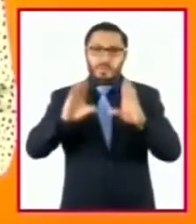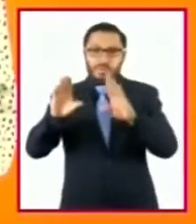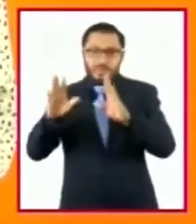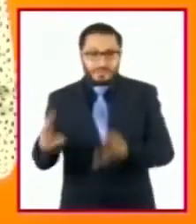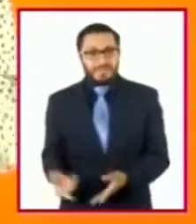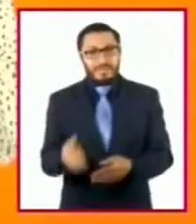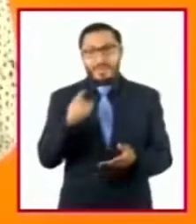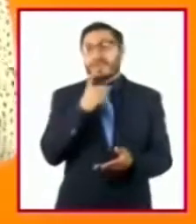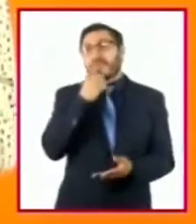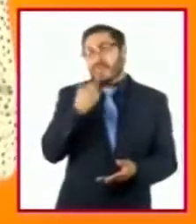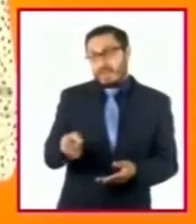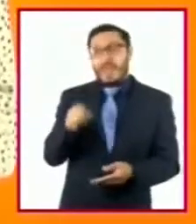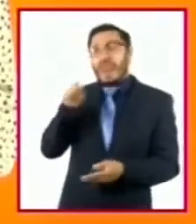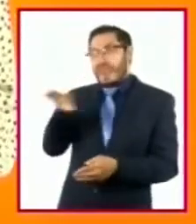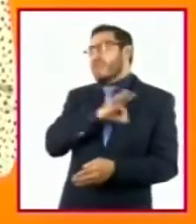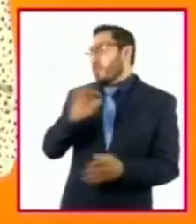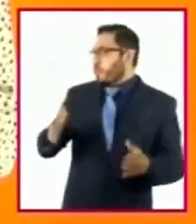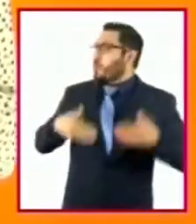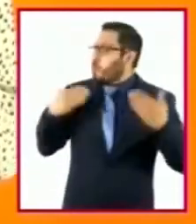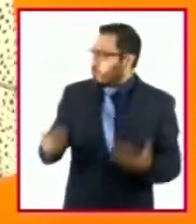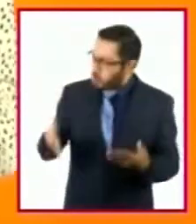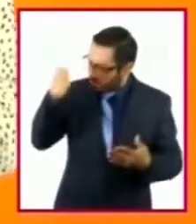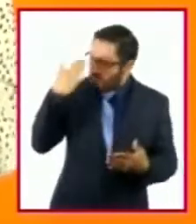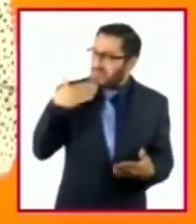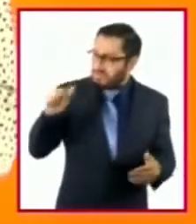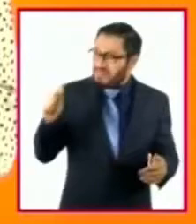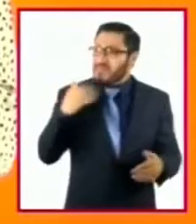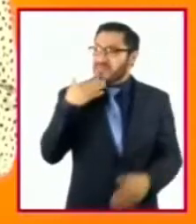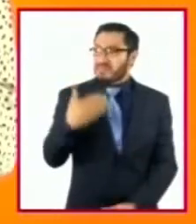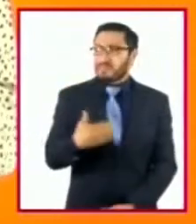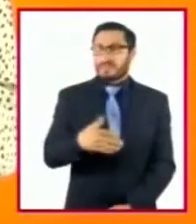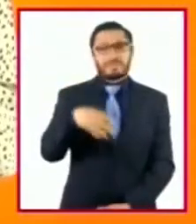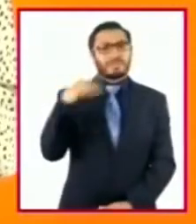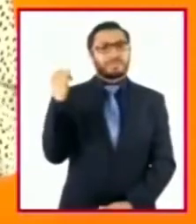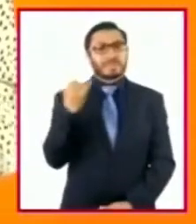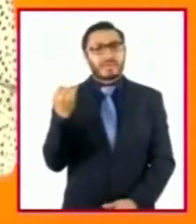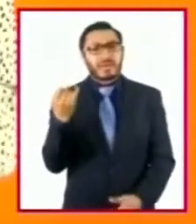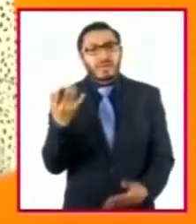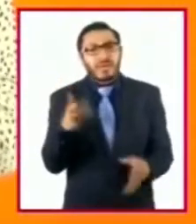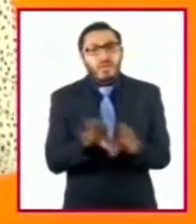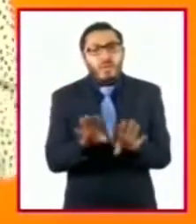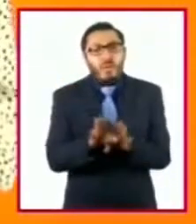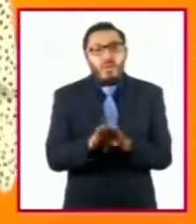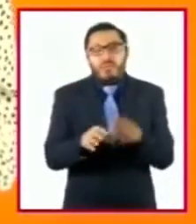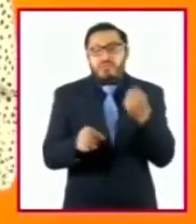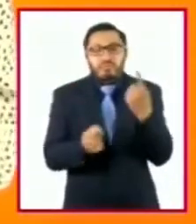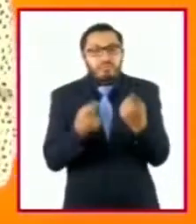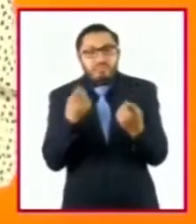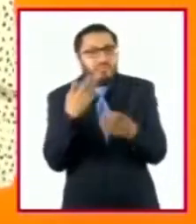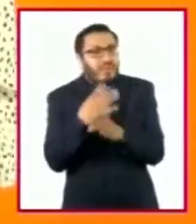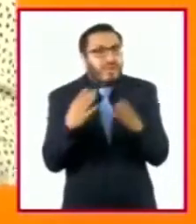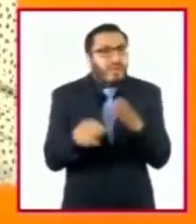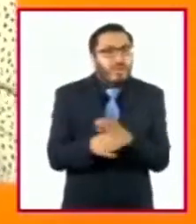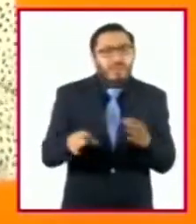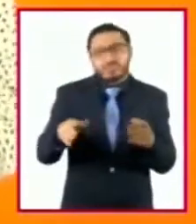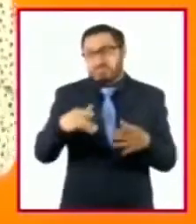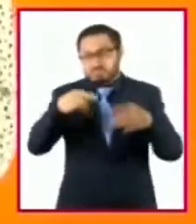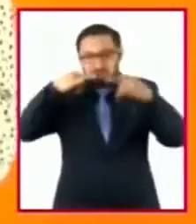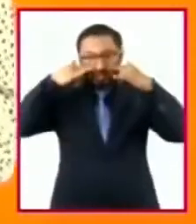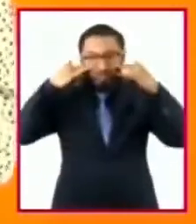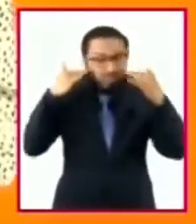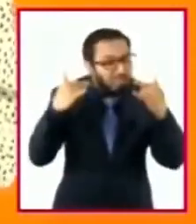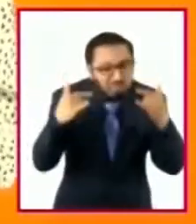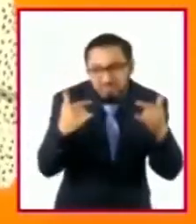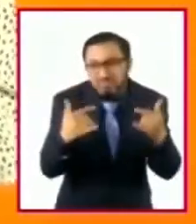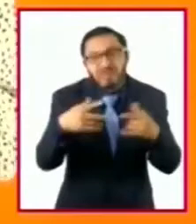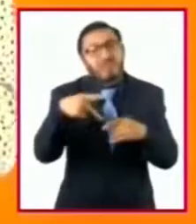puedan decir, tú tienes estas capacidades y también a lo mejor hay capacidades que no pueden ver las personas que te conocen,